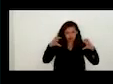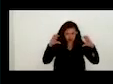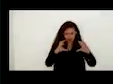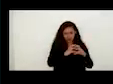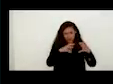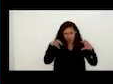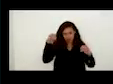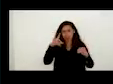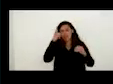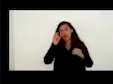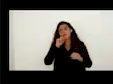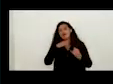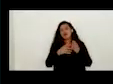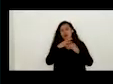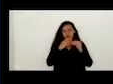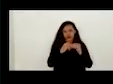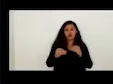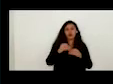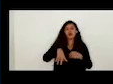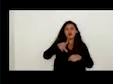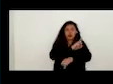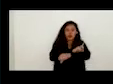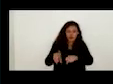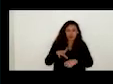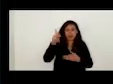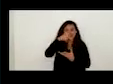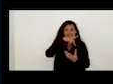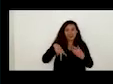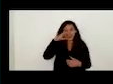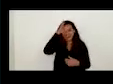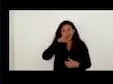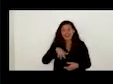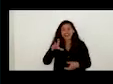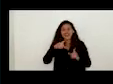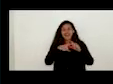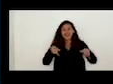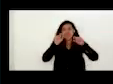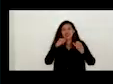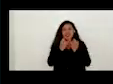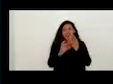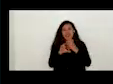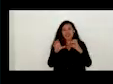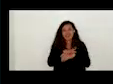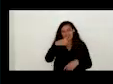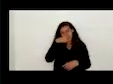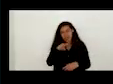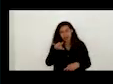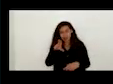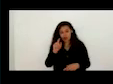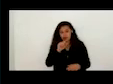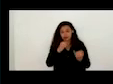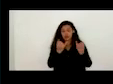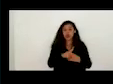Castilla, las frutas como el durazno, papaya, mango, melón, tienen un buen aporte de esta vitamina. Y la vitamina D que vamos a